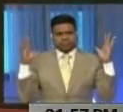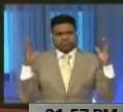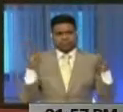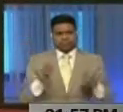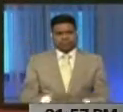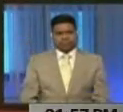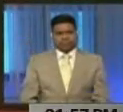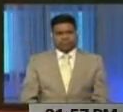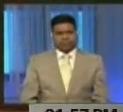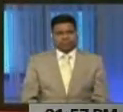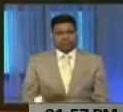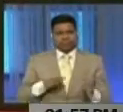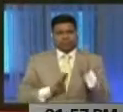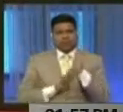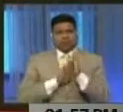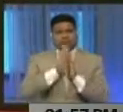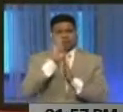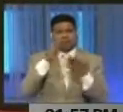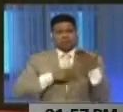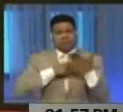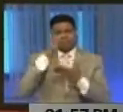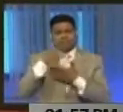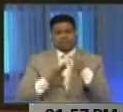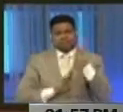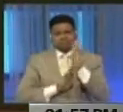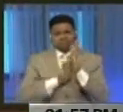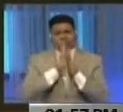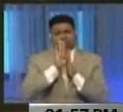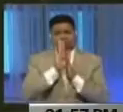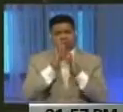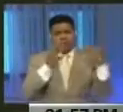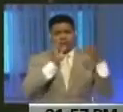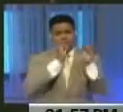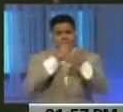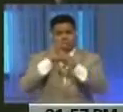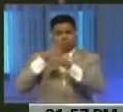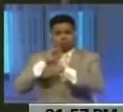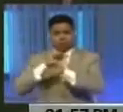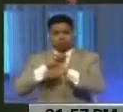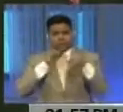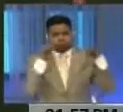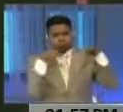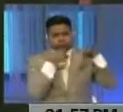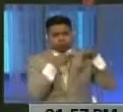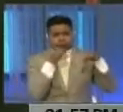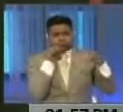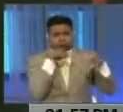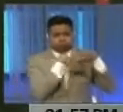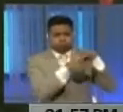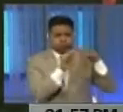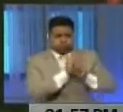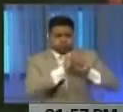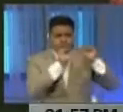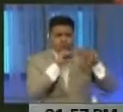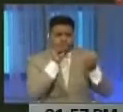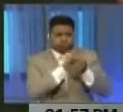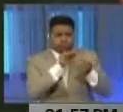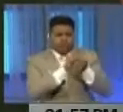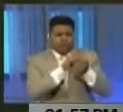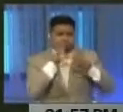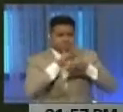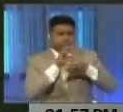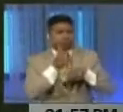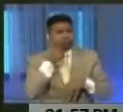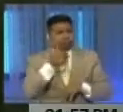En el avance del plan de desarrollo al motor minero, procederemos a las firmas de cartas de compromiso.